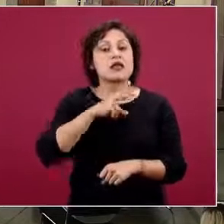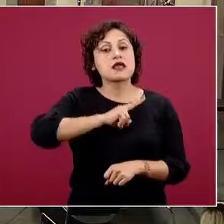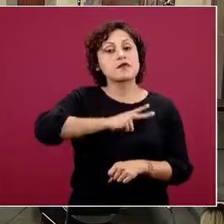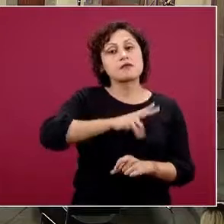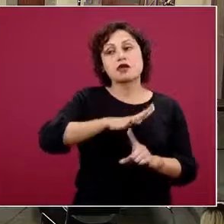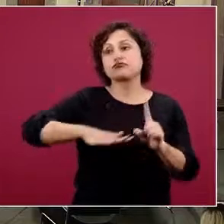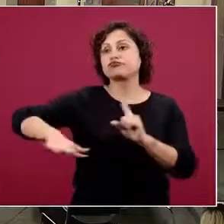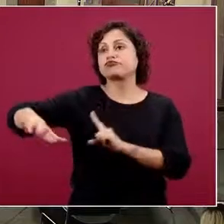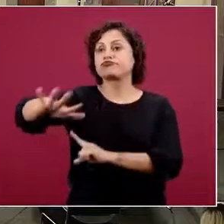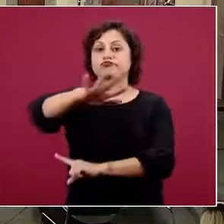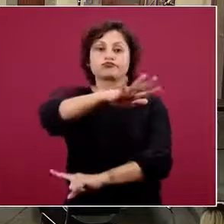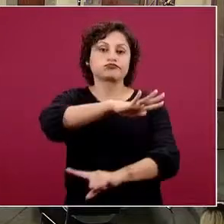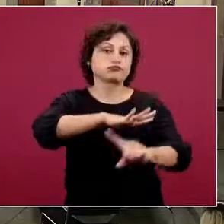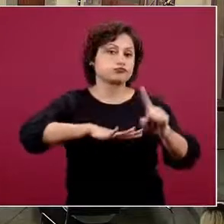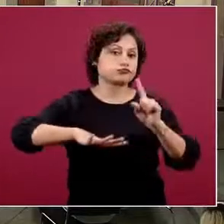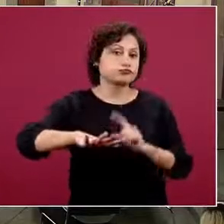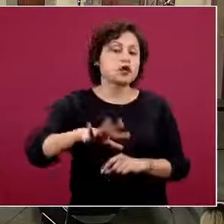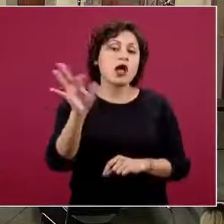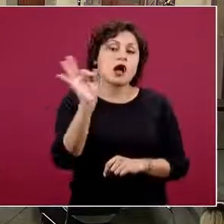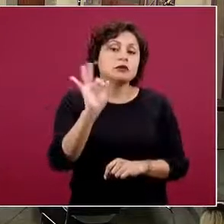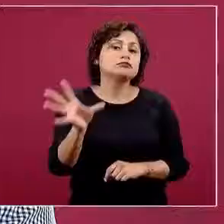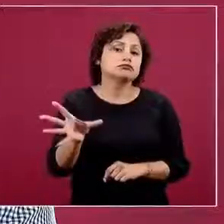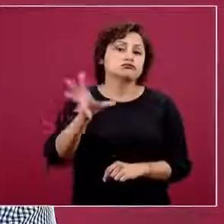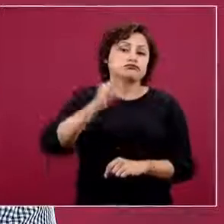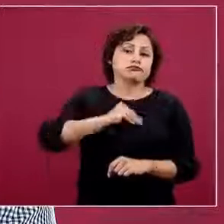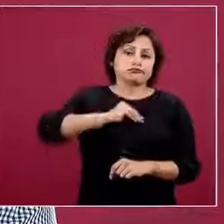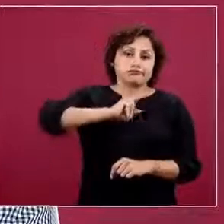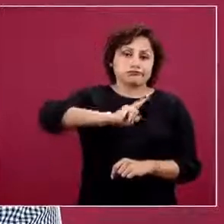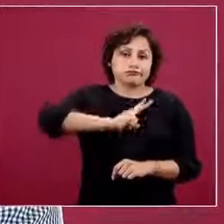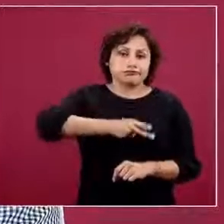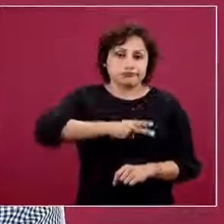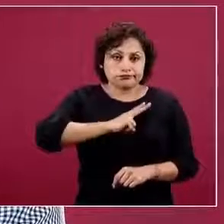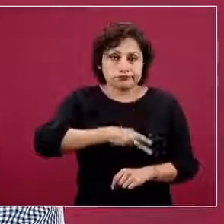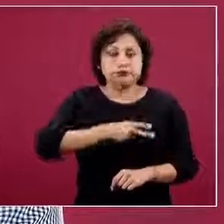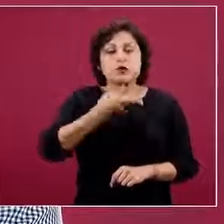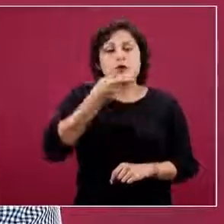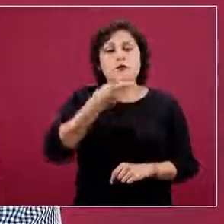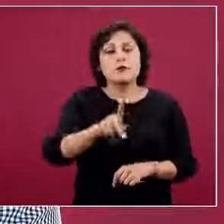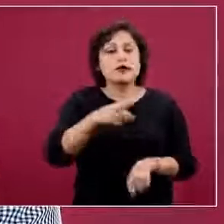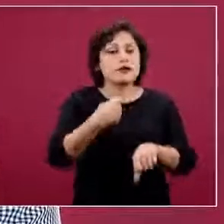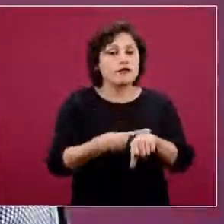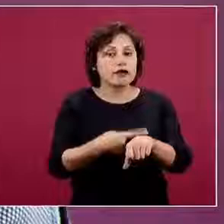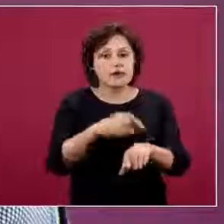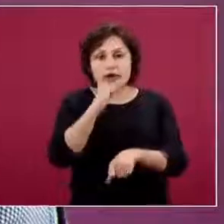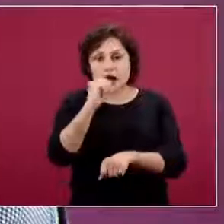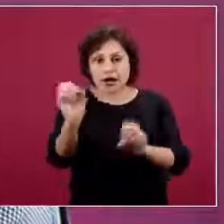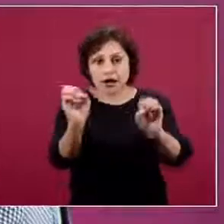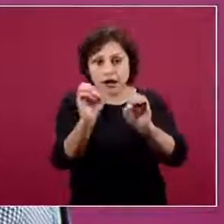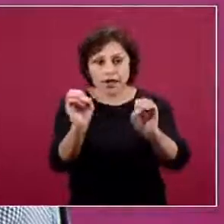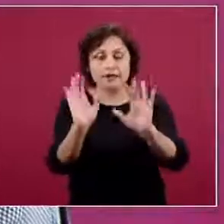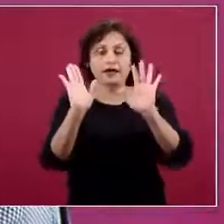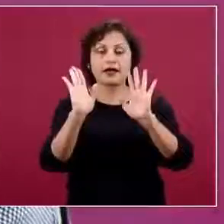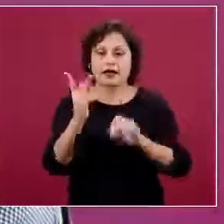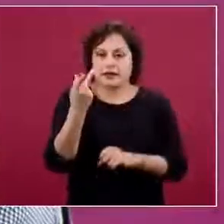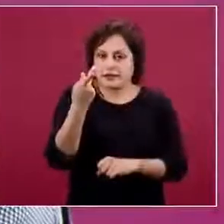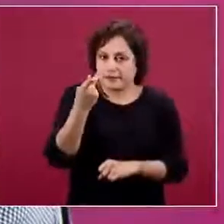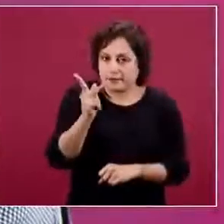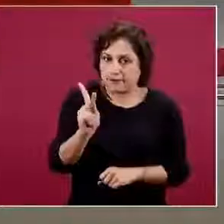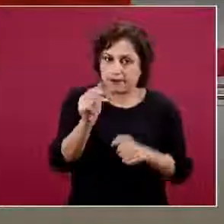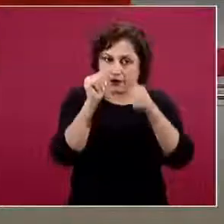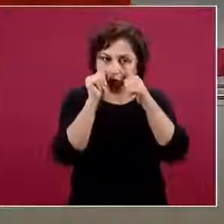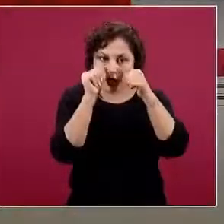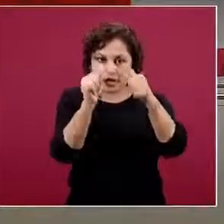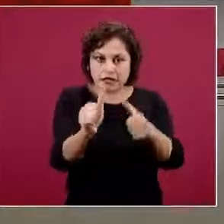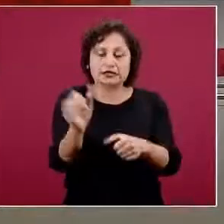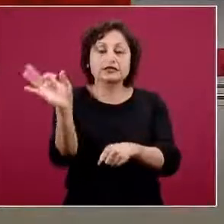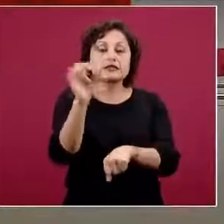reinfecciones suceden, sí, y de seguro podemos encontrarlas en muchas personas. Aquí la diferencia es si la reinfección me